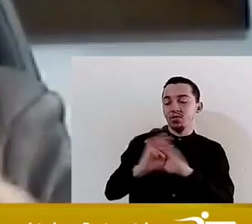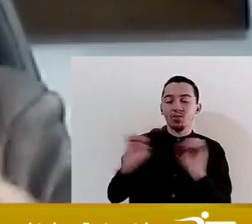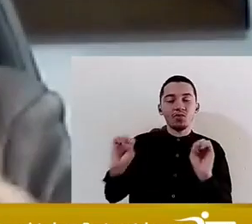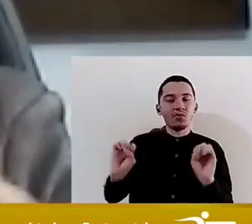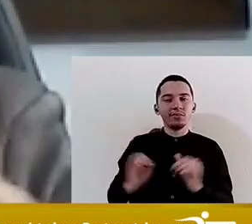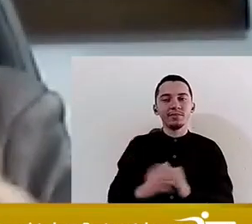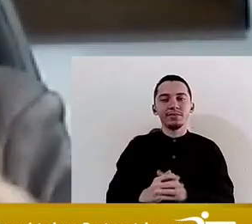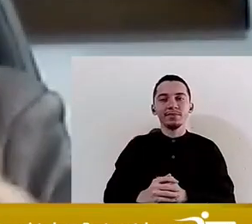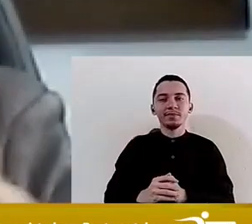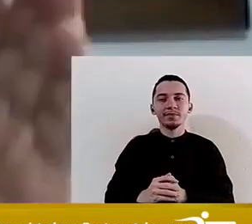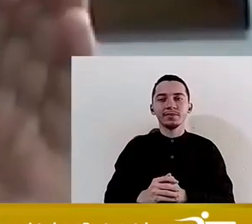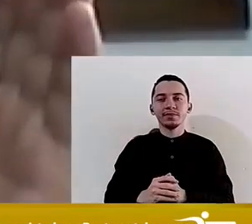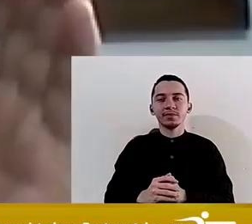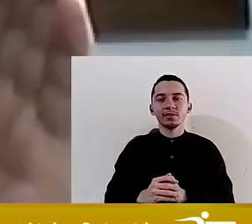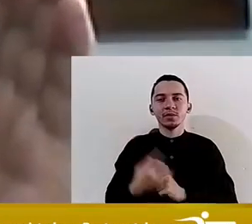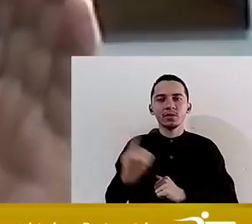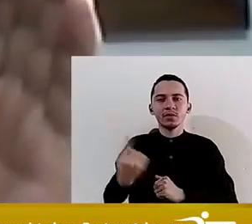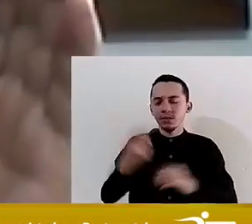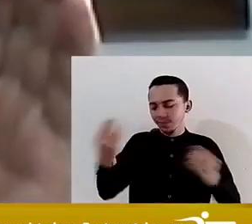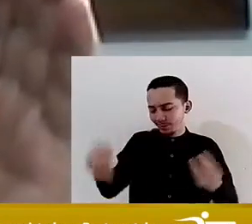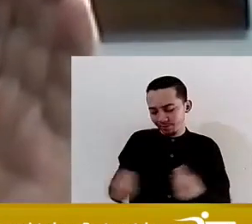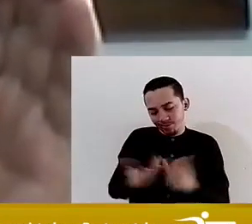Solamente cuando viene el milagro de Dios